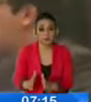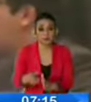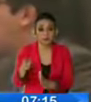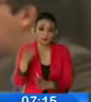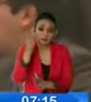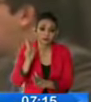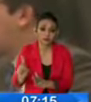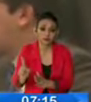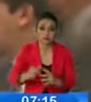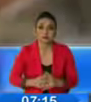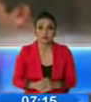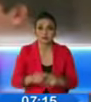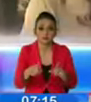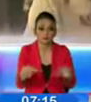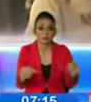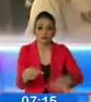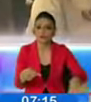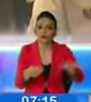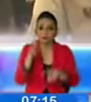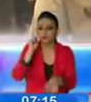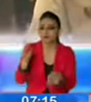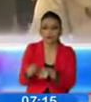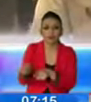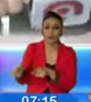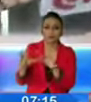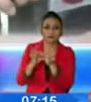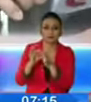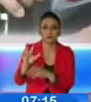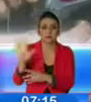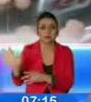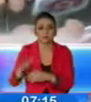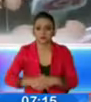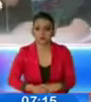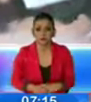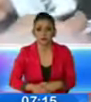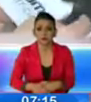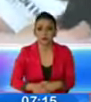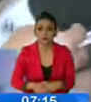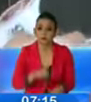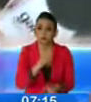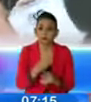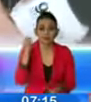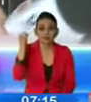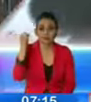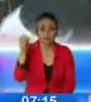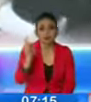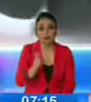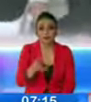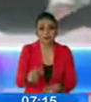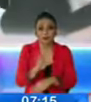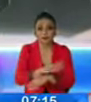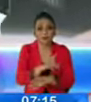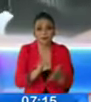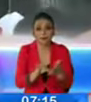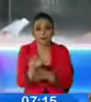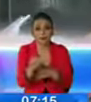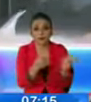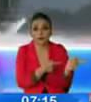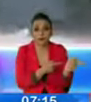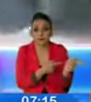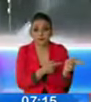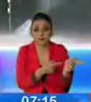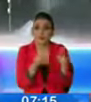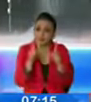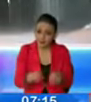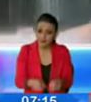La oposición no comparte criterio con Alianza País. En estricto derecho no necesita la Asamblea autorizar la